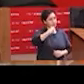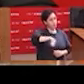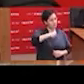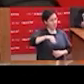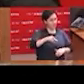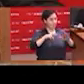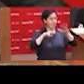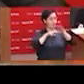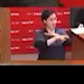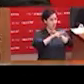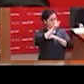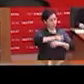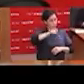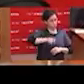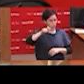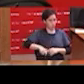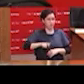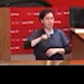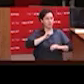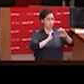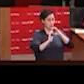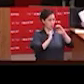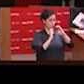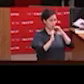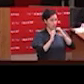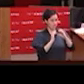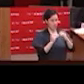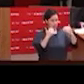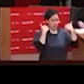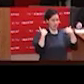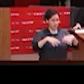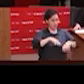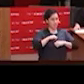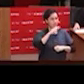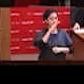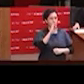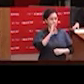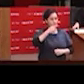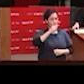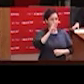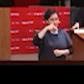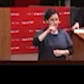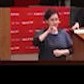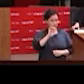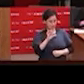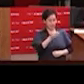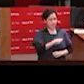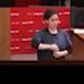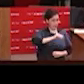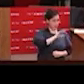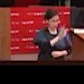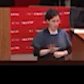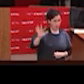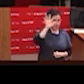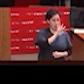humanos y comunicación de cenis España él es